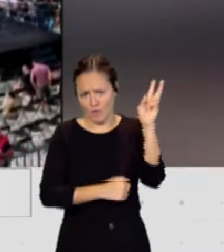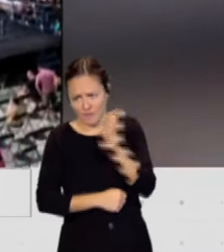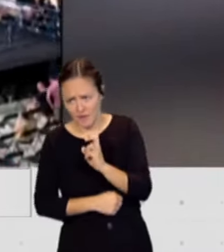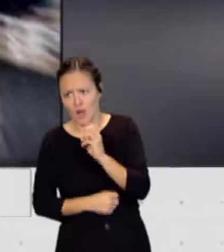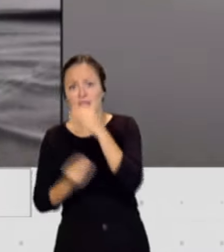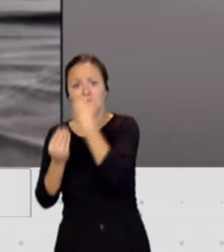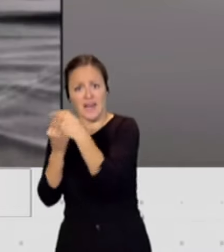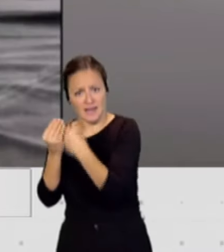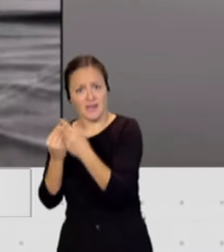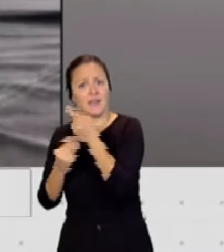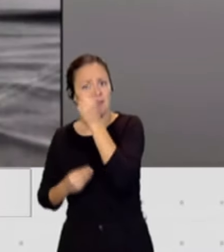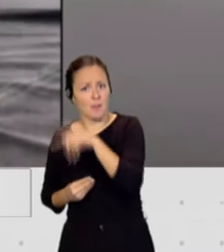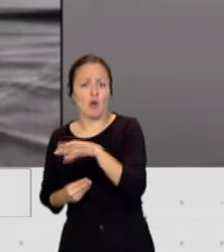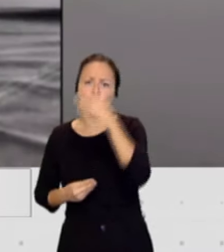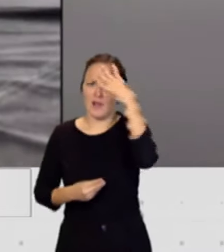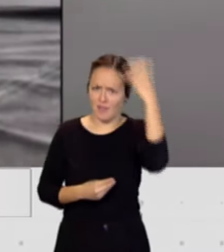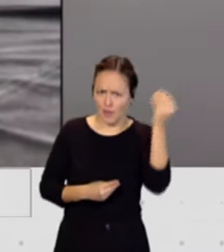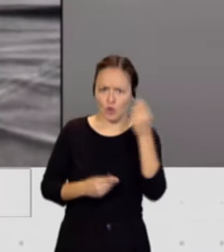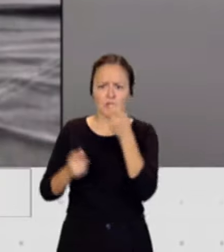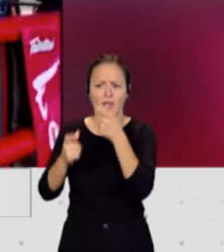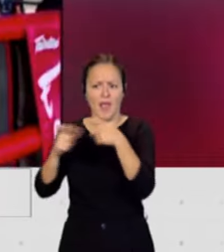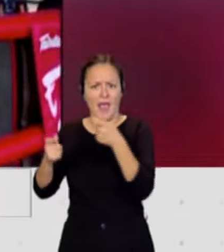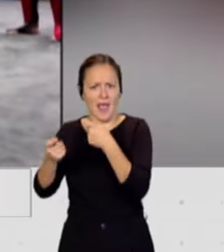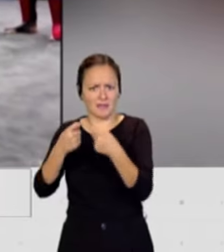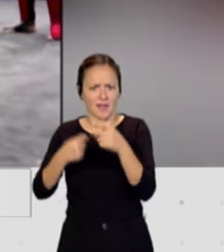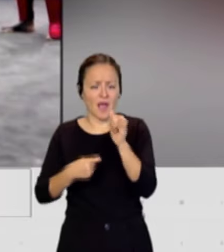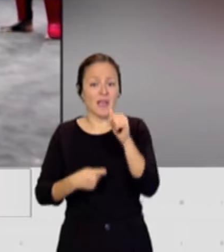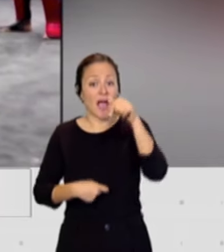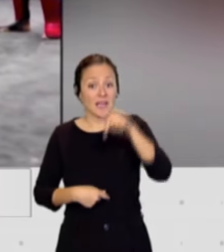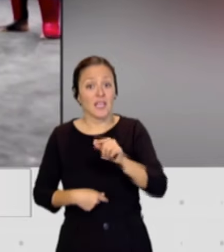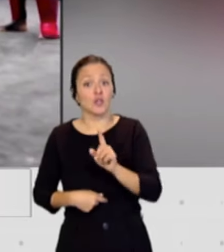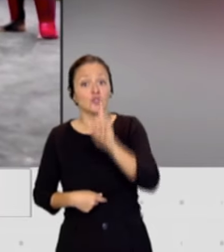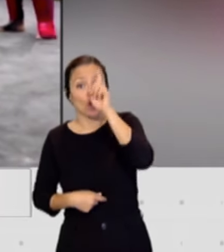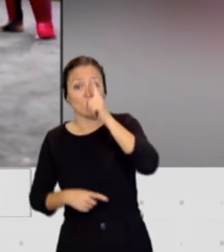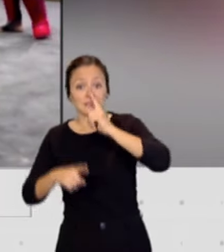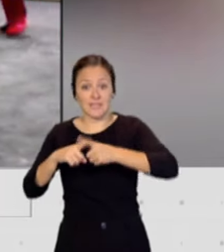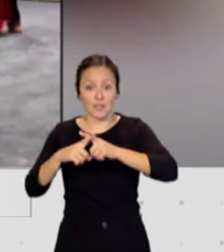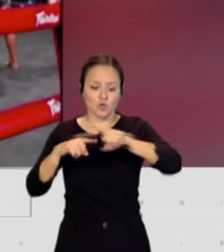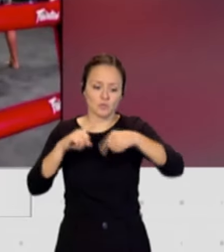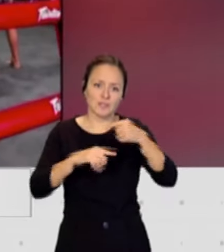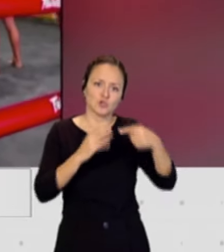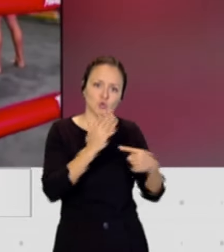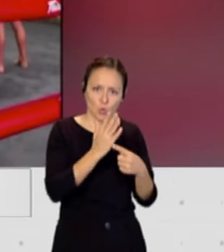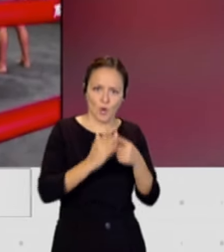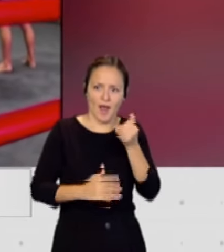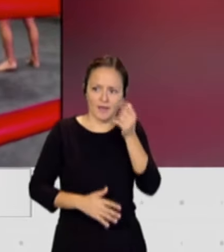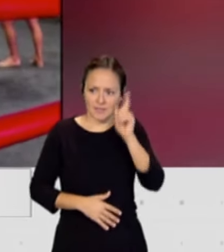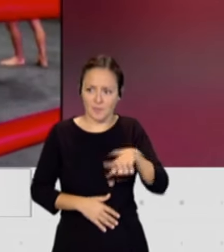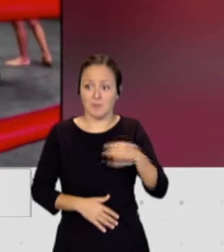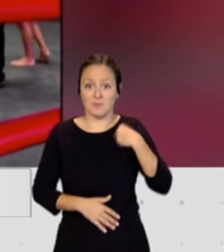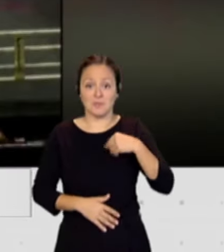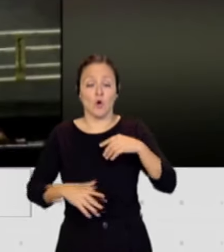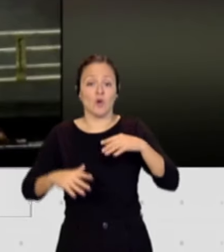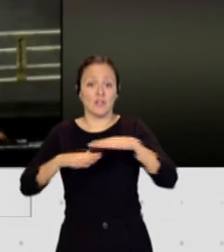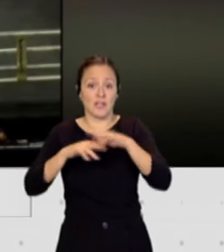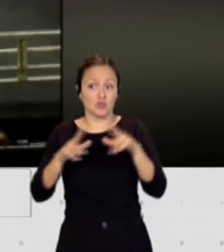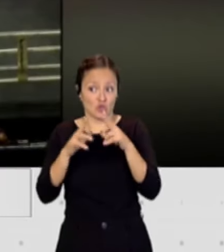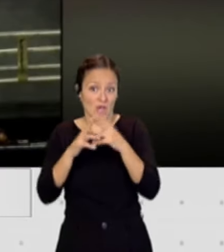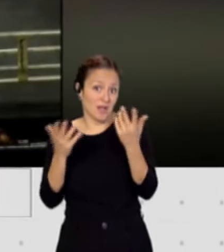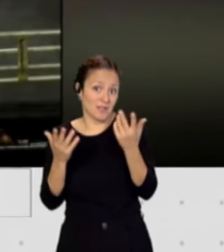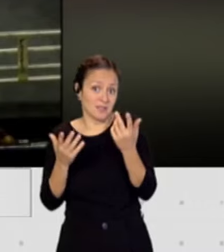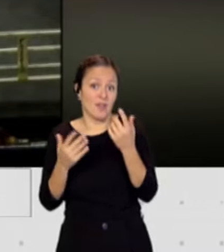o lanzarote y aquí en el norte Santa Cruz y el sur También tenemos puntos de venta en el cual en las redes sociales de fighting FR dec